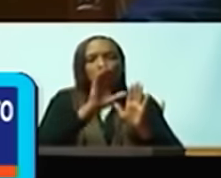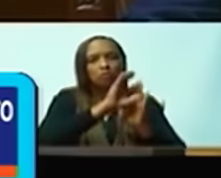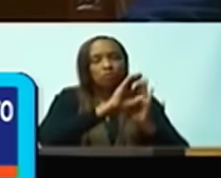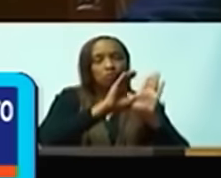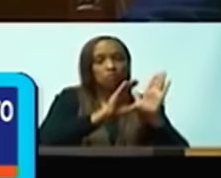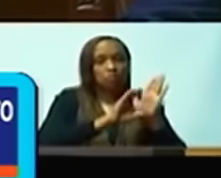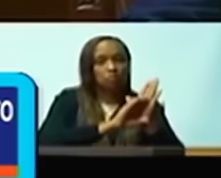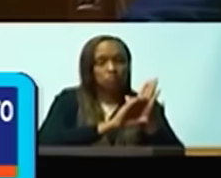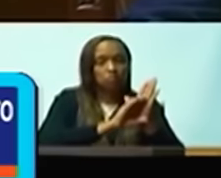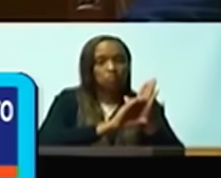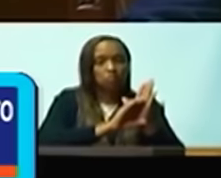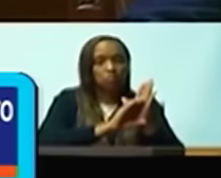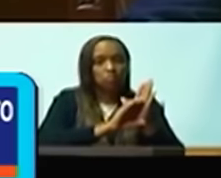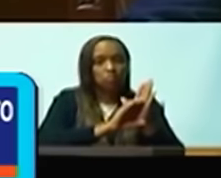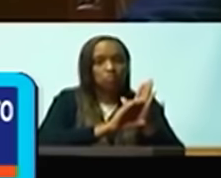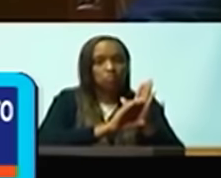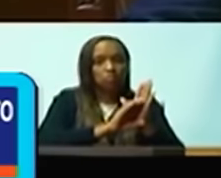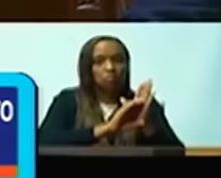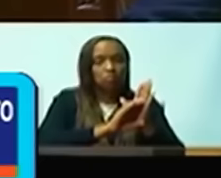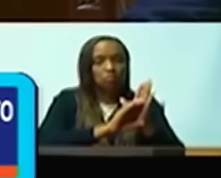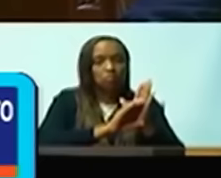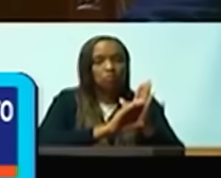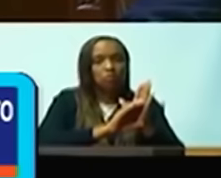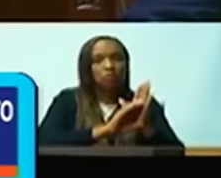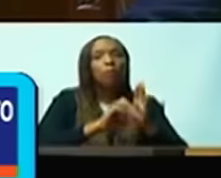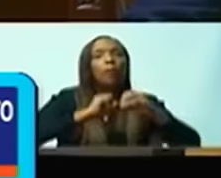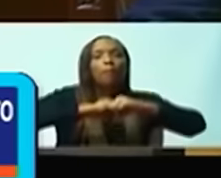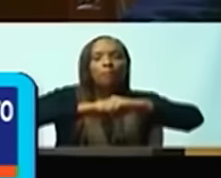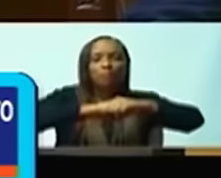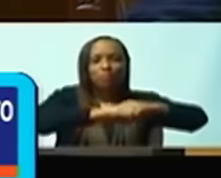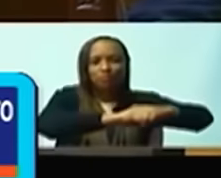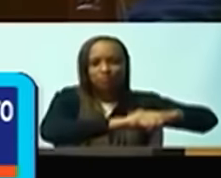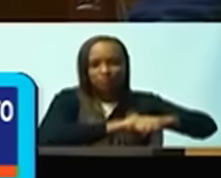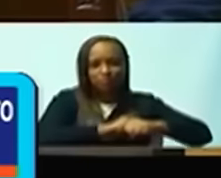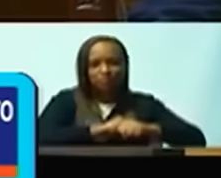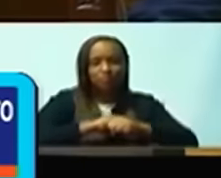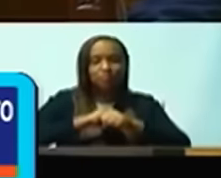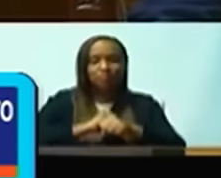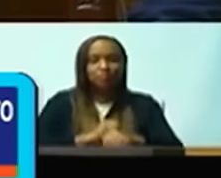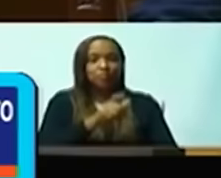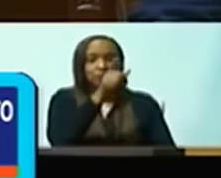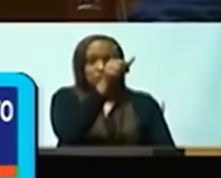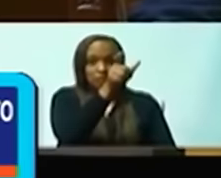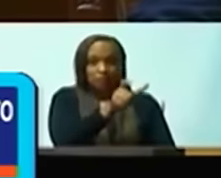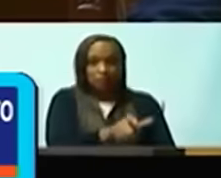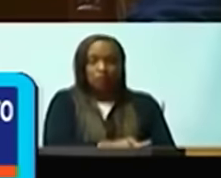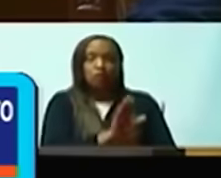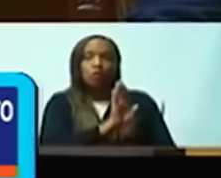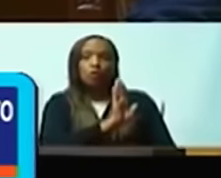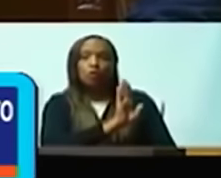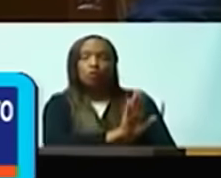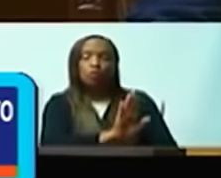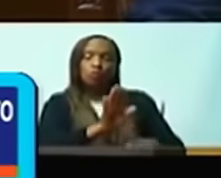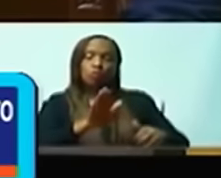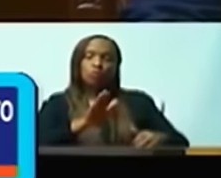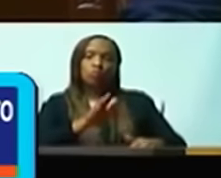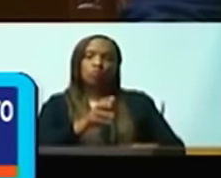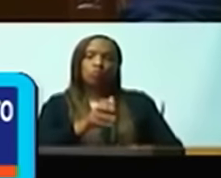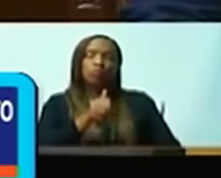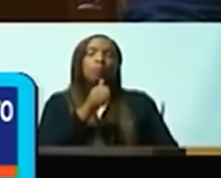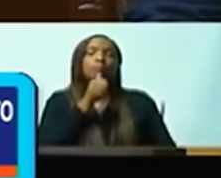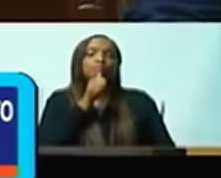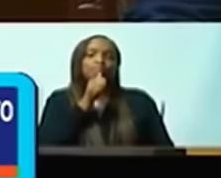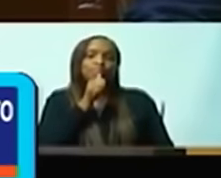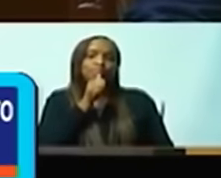lo protege, la intimidad personal y el honor de las personas. Entonces, los que estén de acuerdo, pulsen